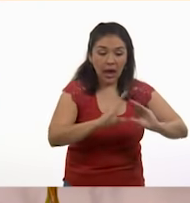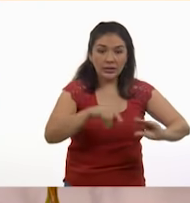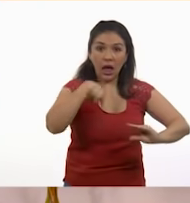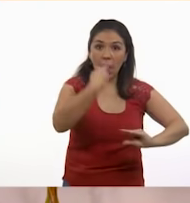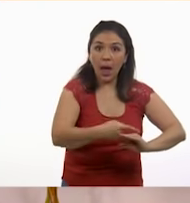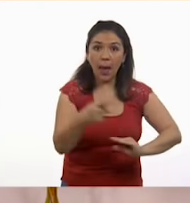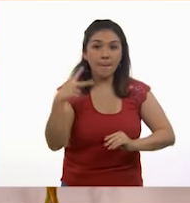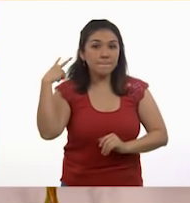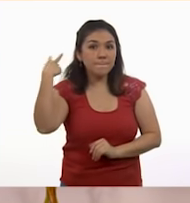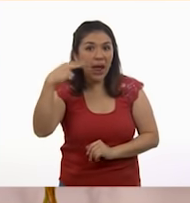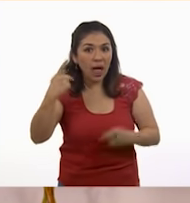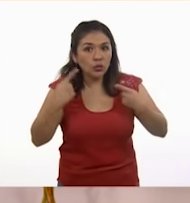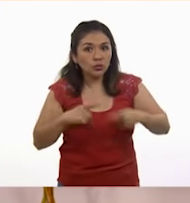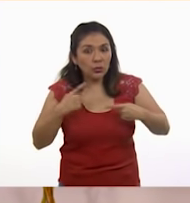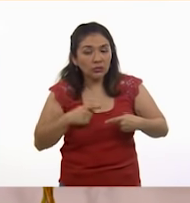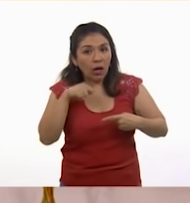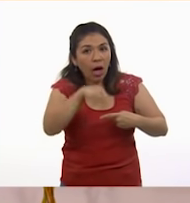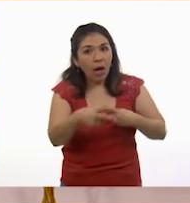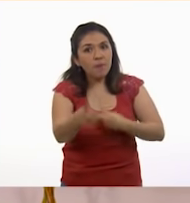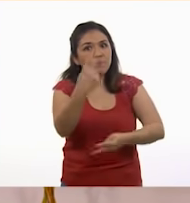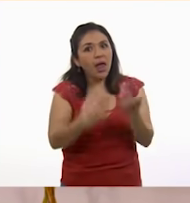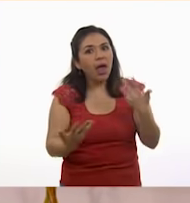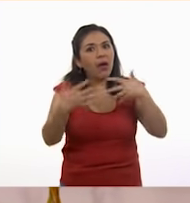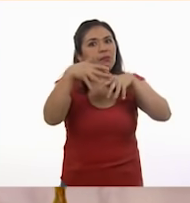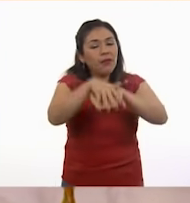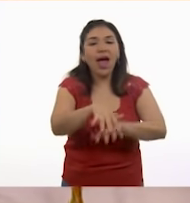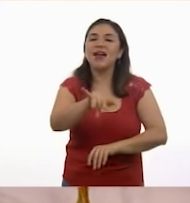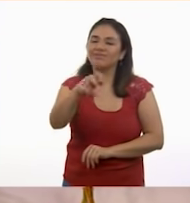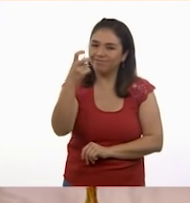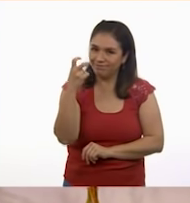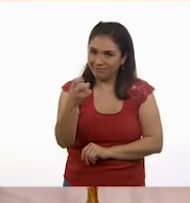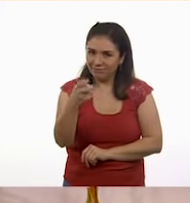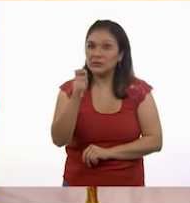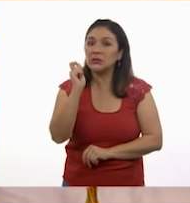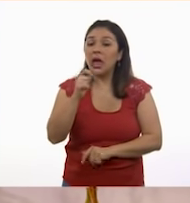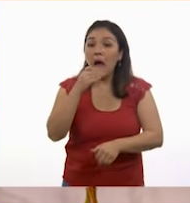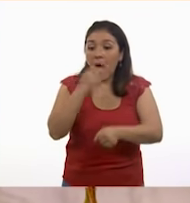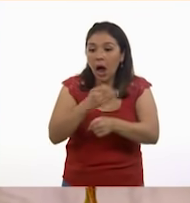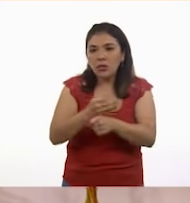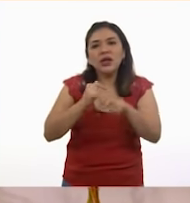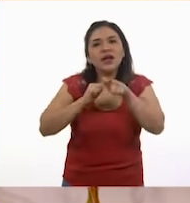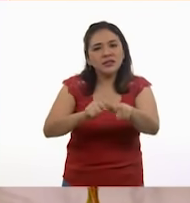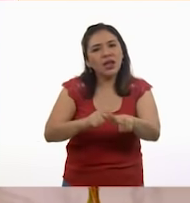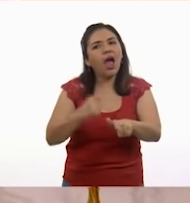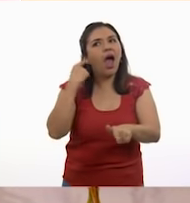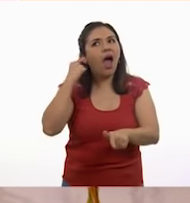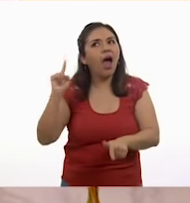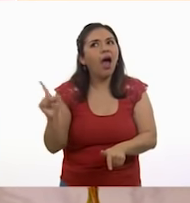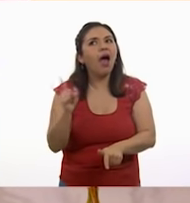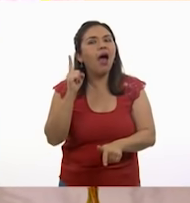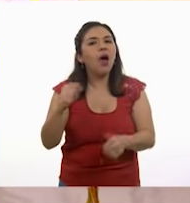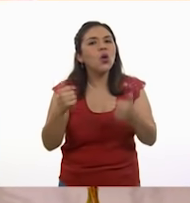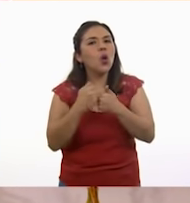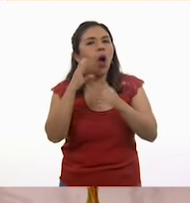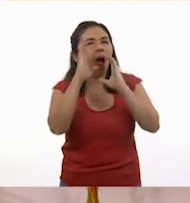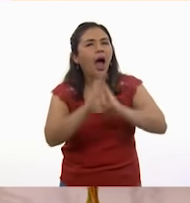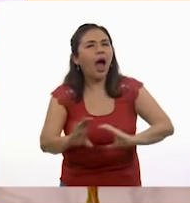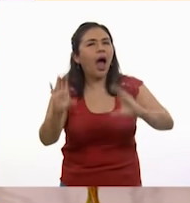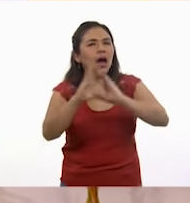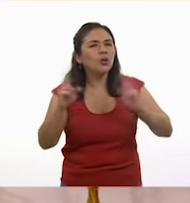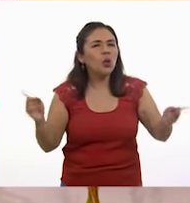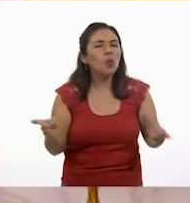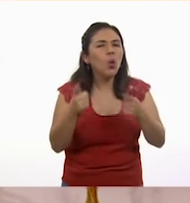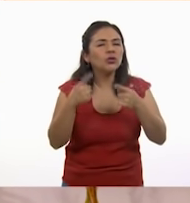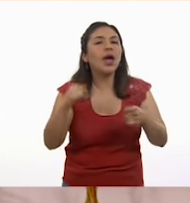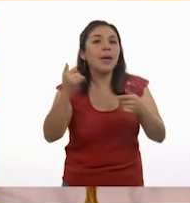mezcla que actualmente podemos seguir viviendo las mediante las canciones y sobre todo a través de la